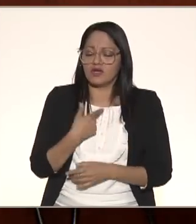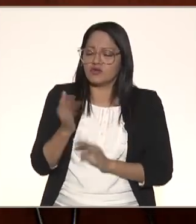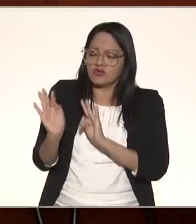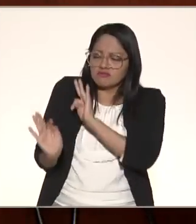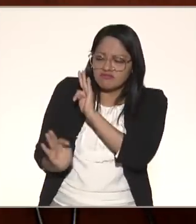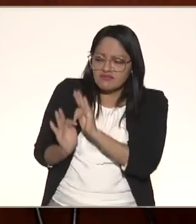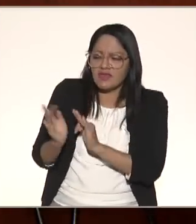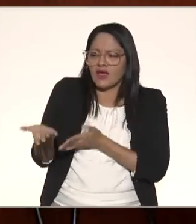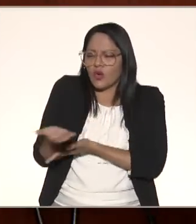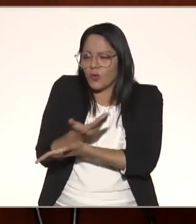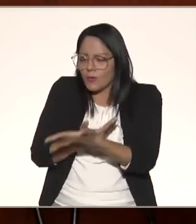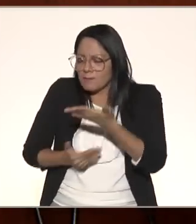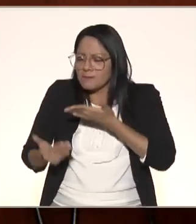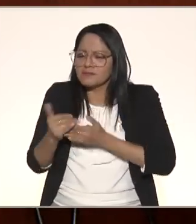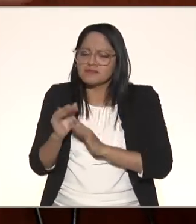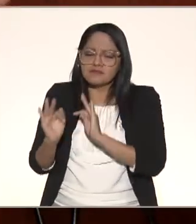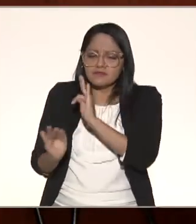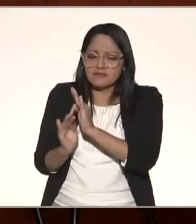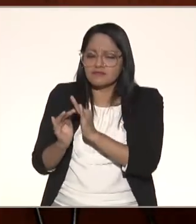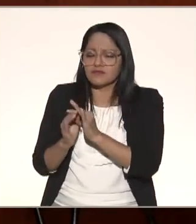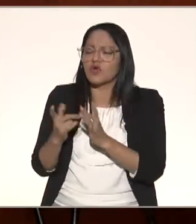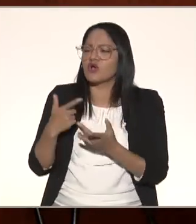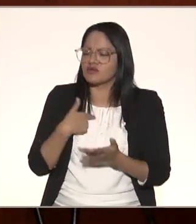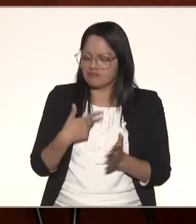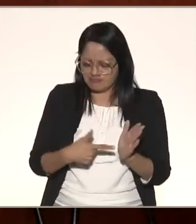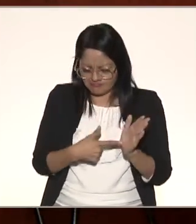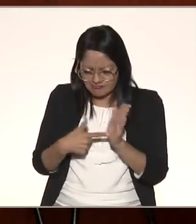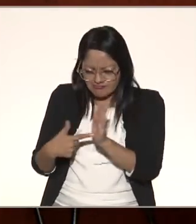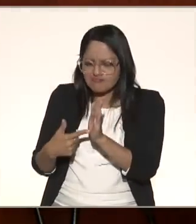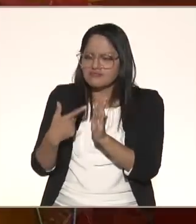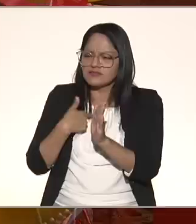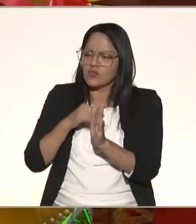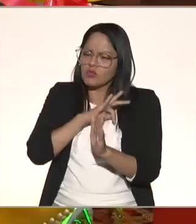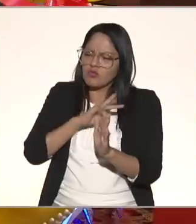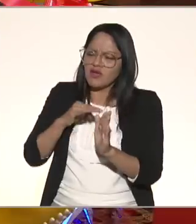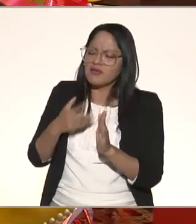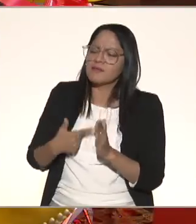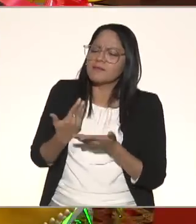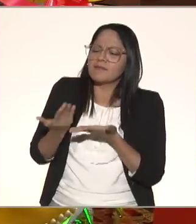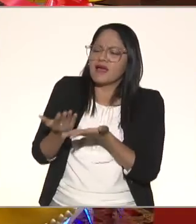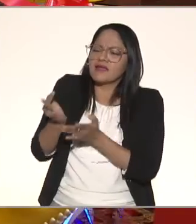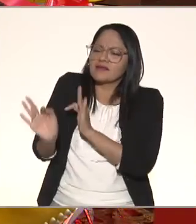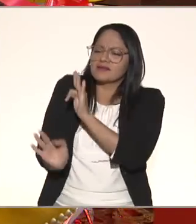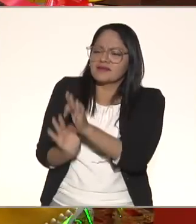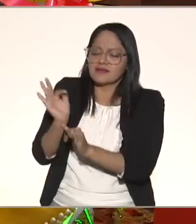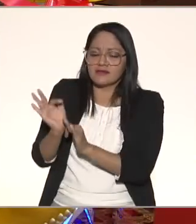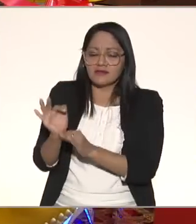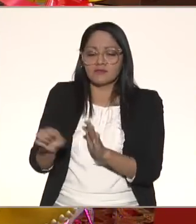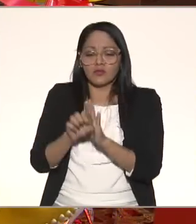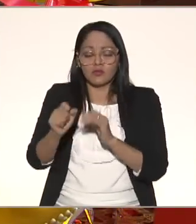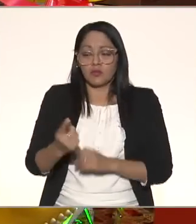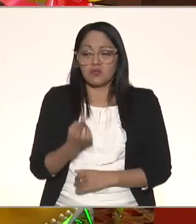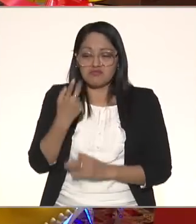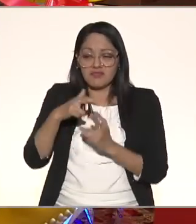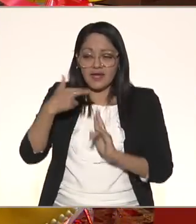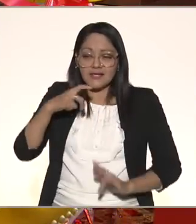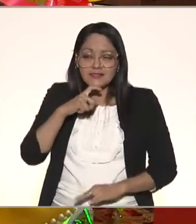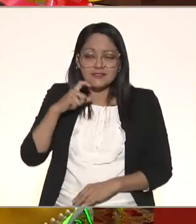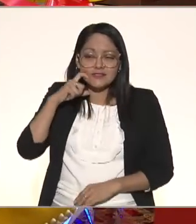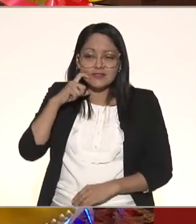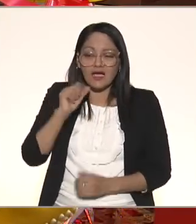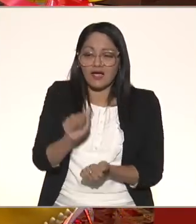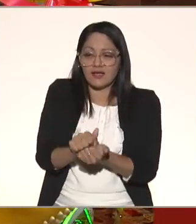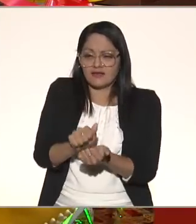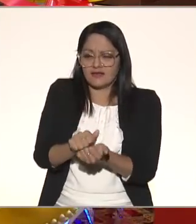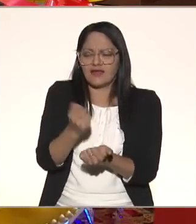si te compartí si me rebelé con las mejores condiciones que tengo para ti y hablaríamos no de una relación sexual de coito